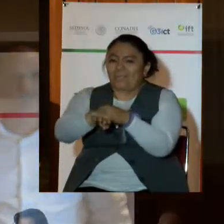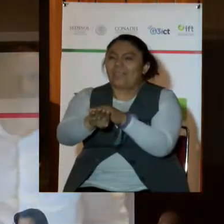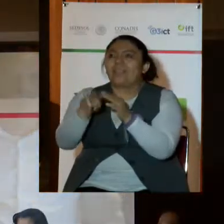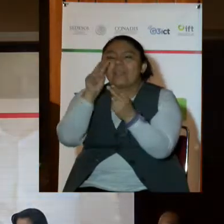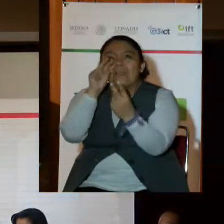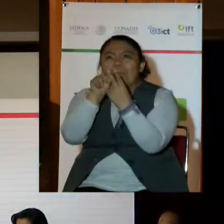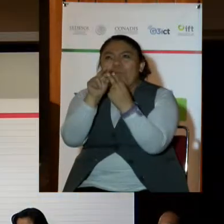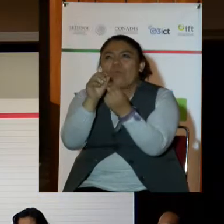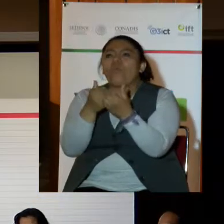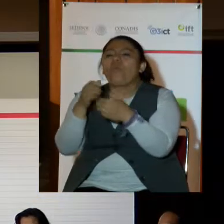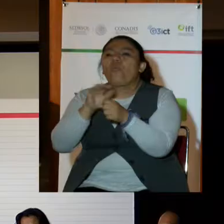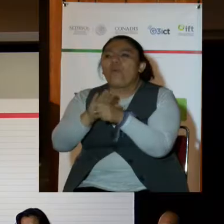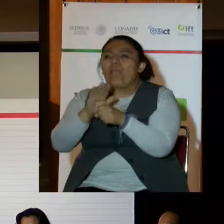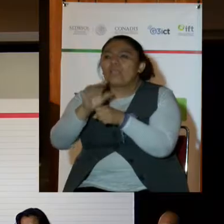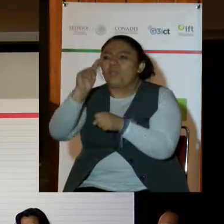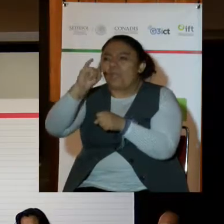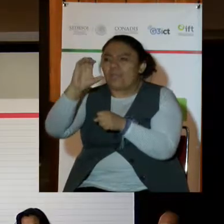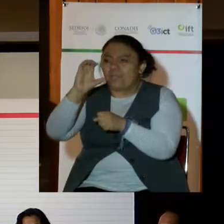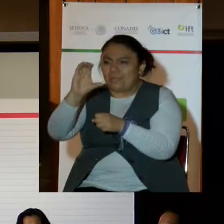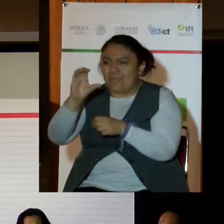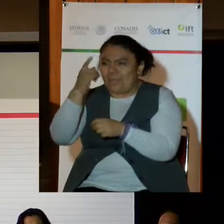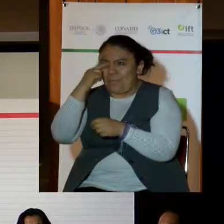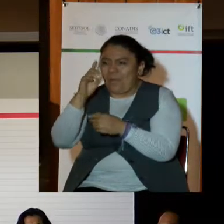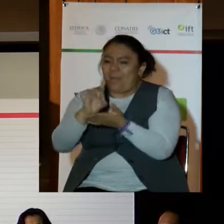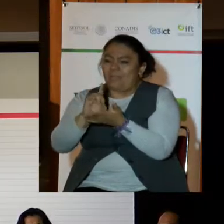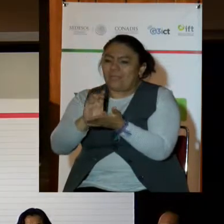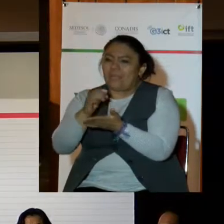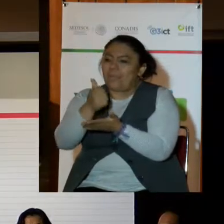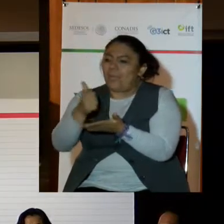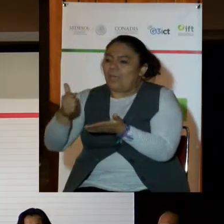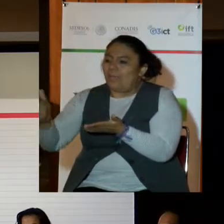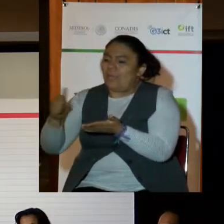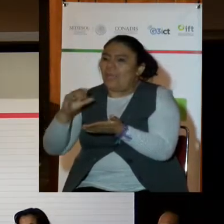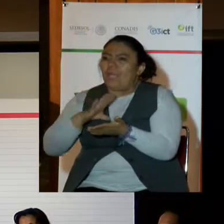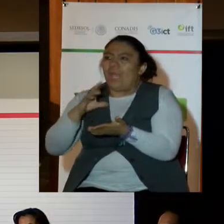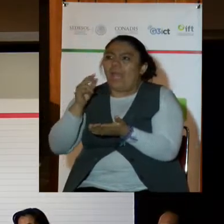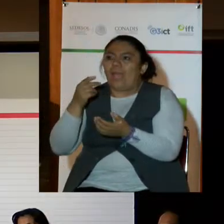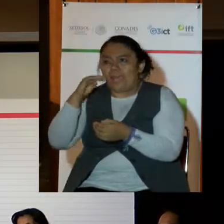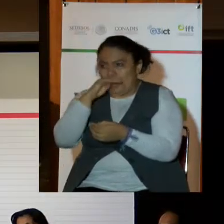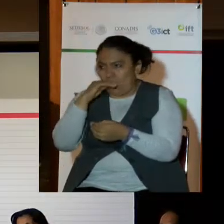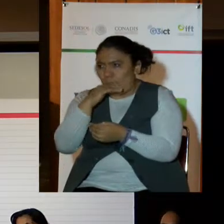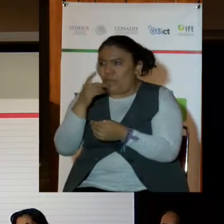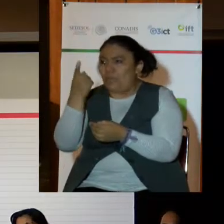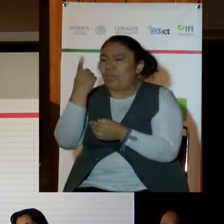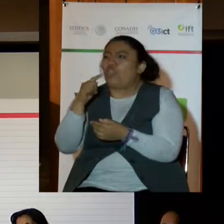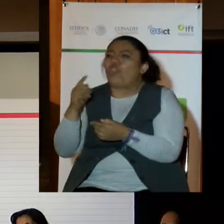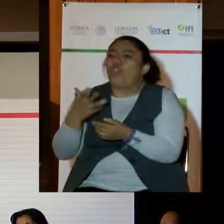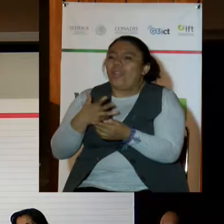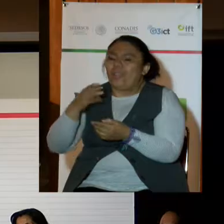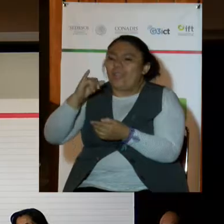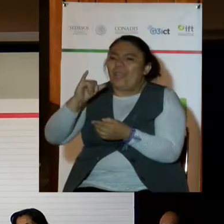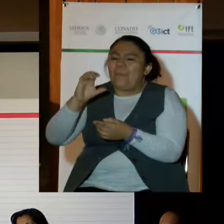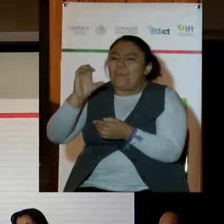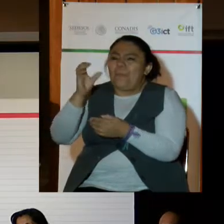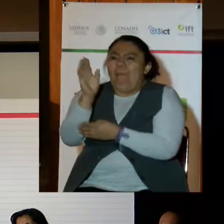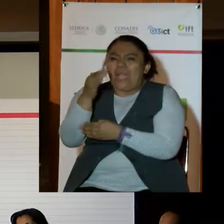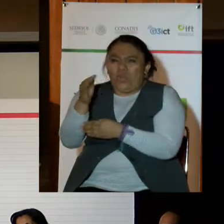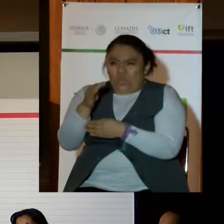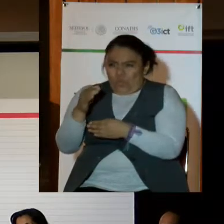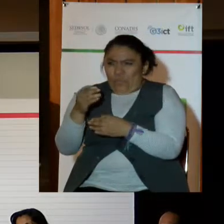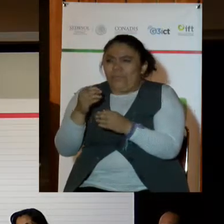siendo cómo nos hacemos de esta información. O sea, que hubiera un portal como hoy para un trámite único donde